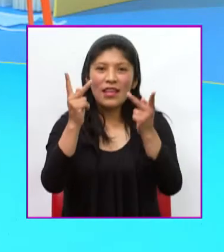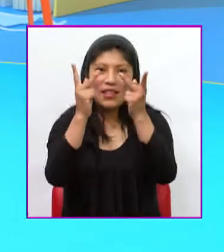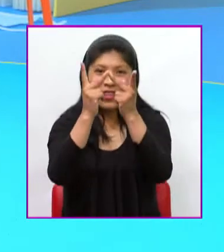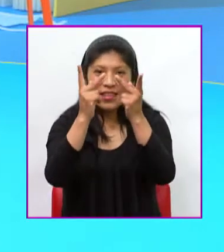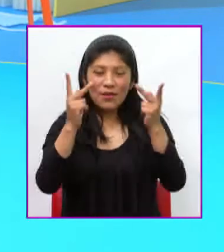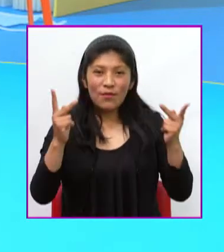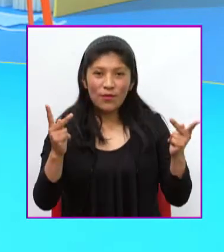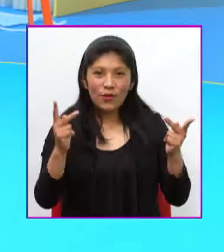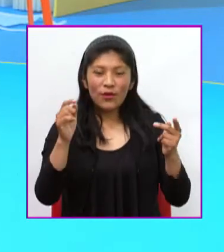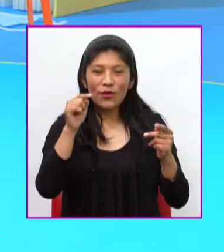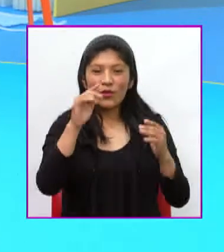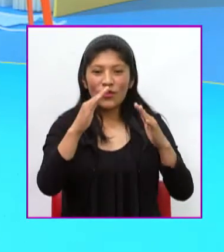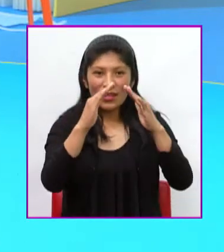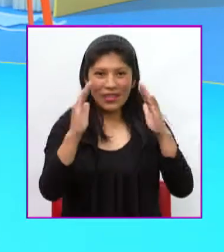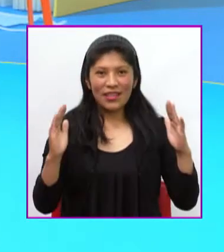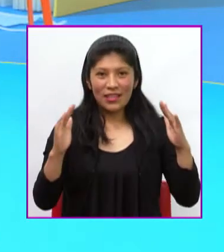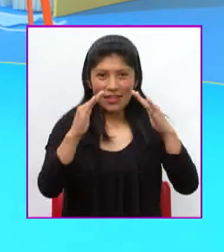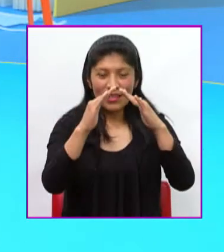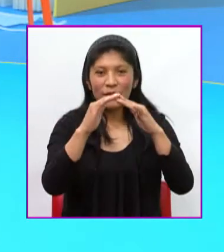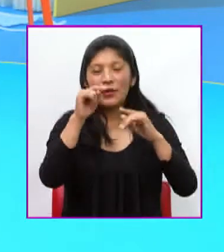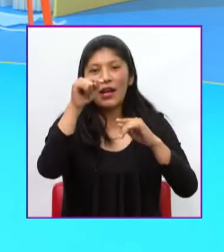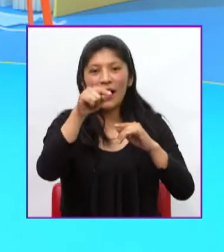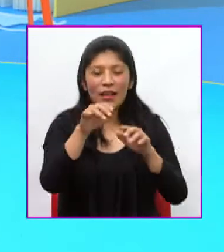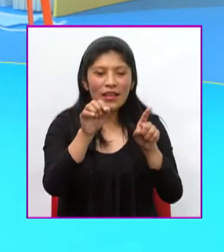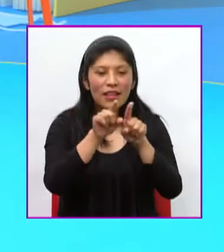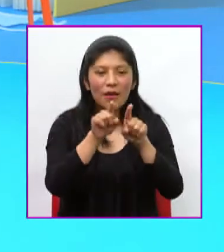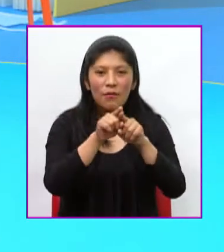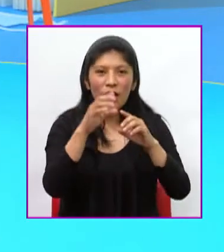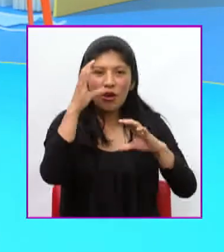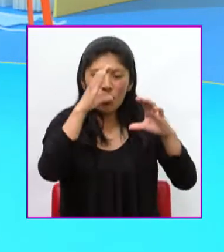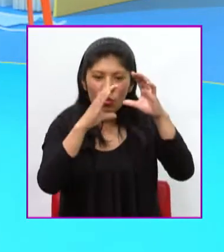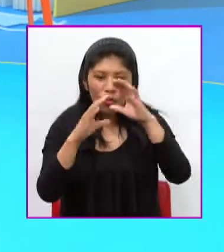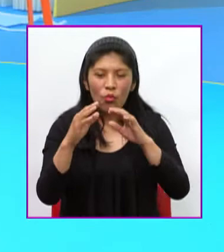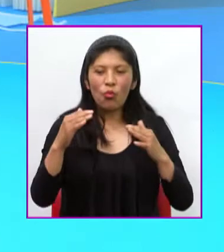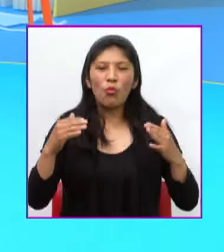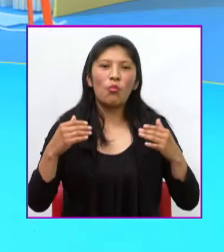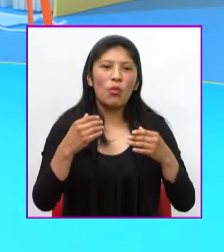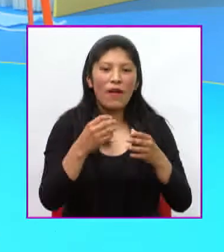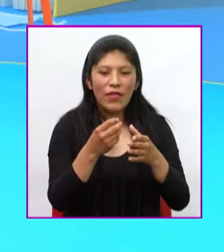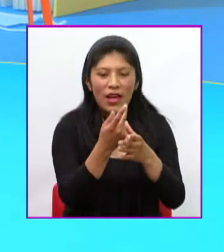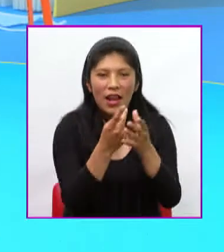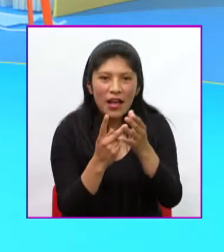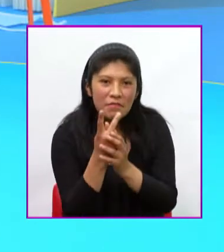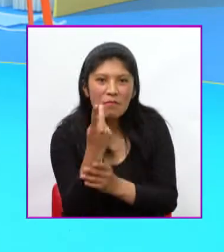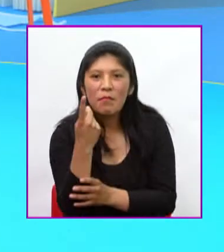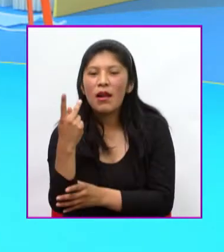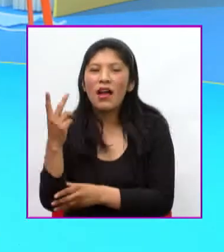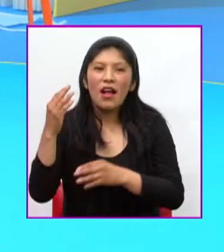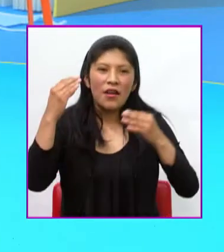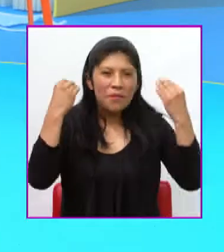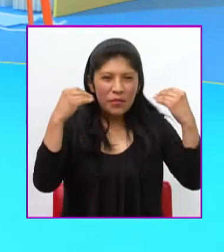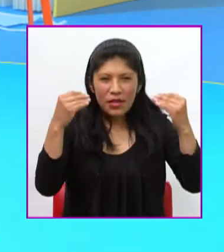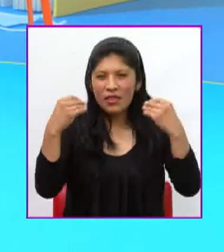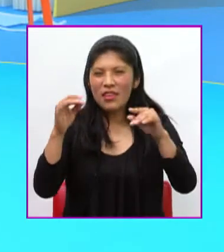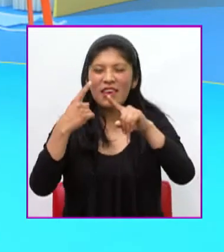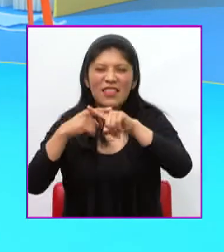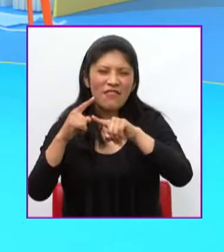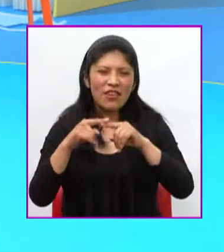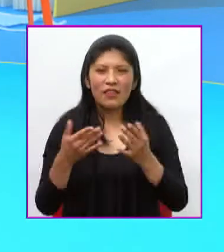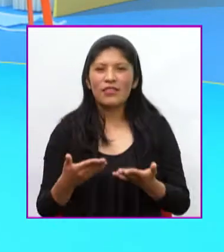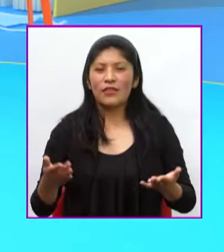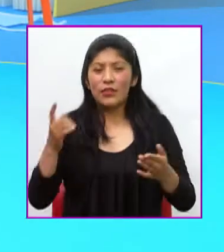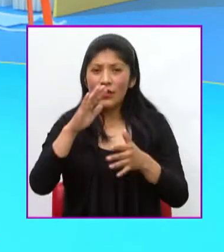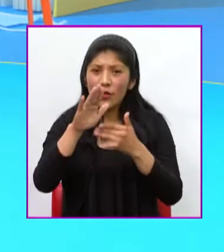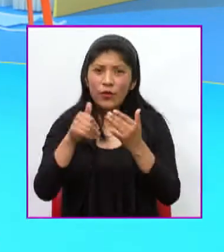Potosí, así también la agricultura y el comercio. Todos los beneficios